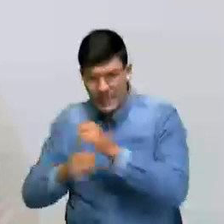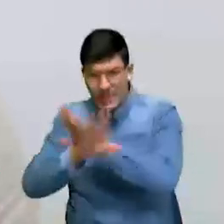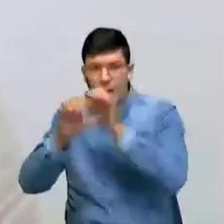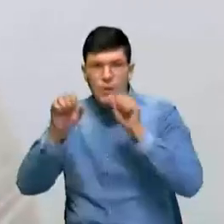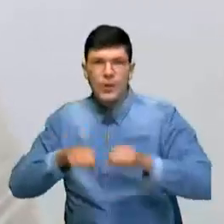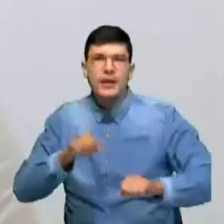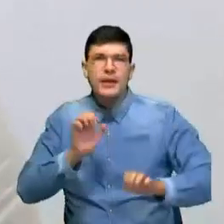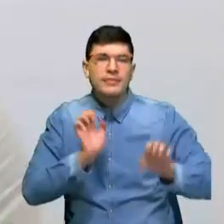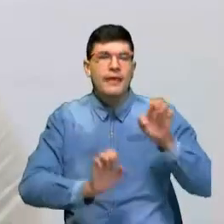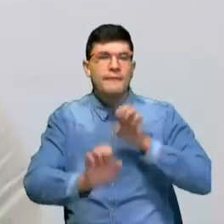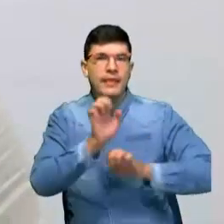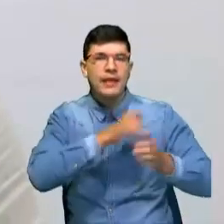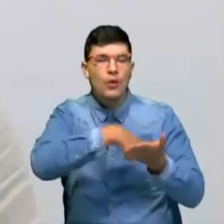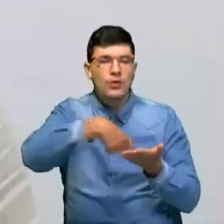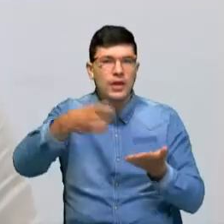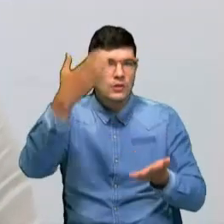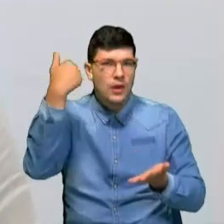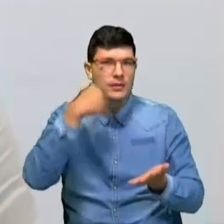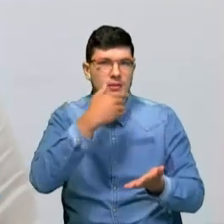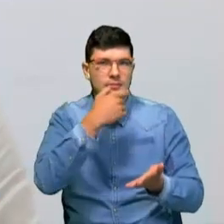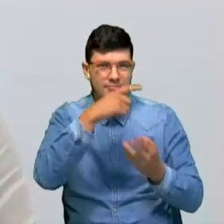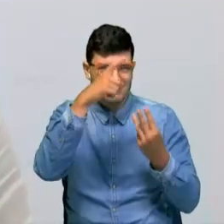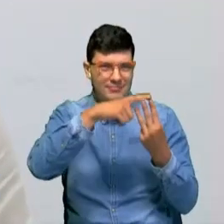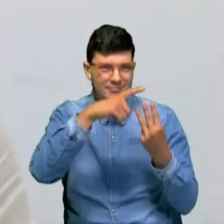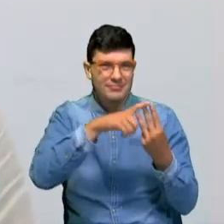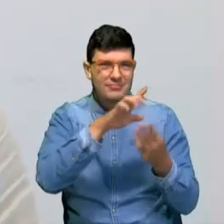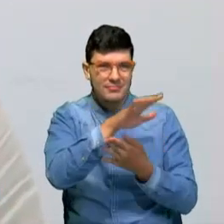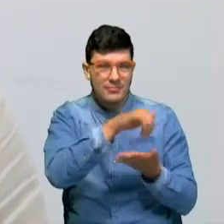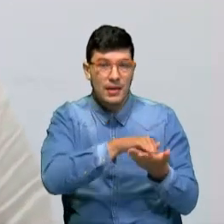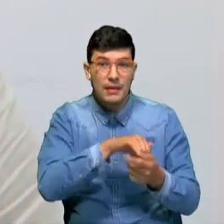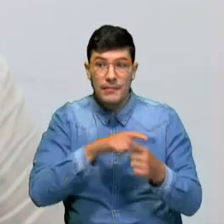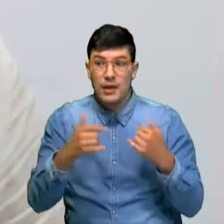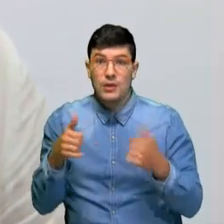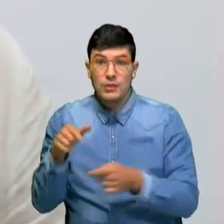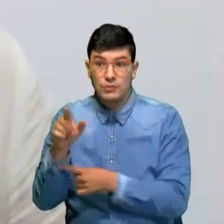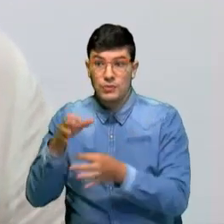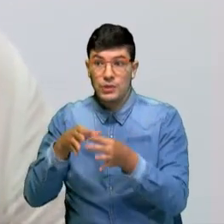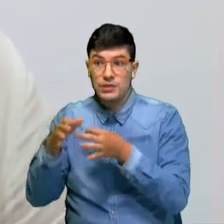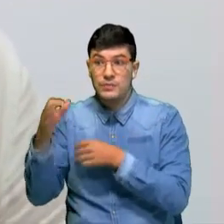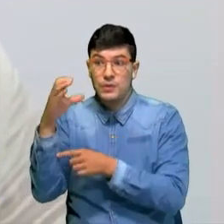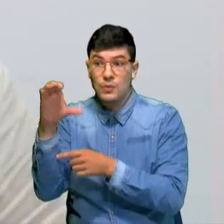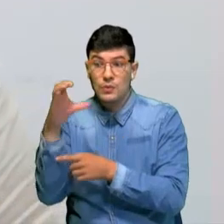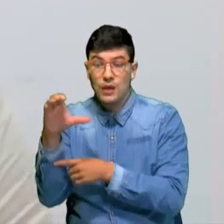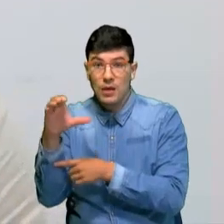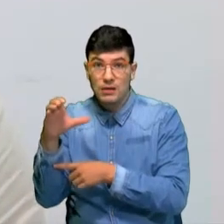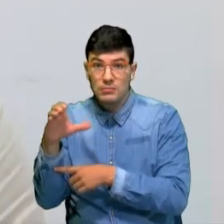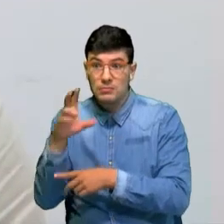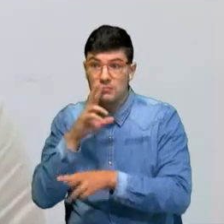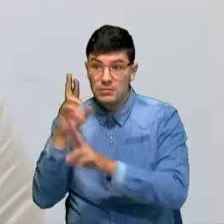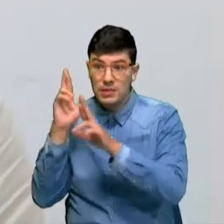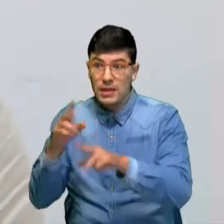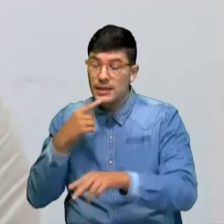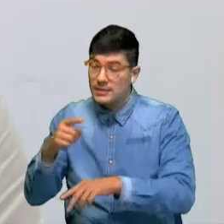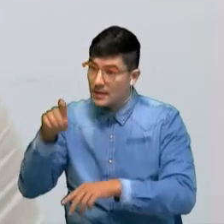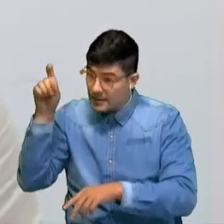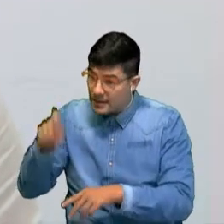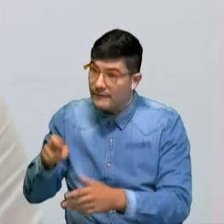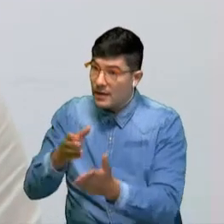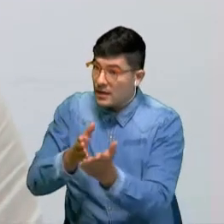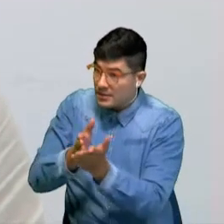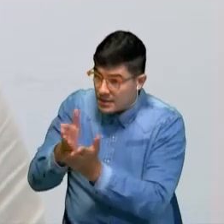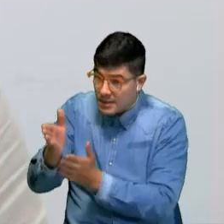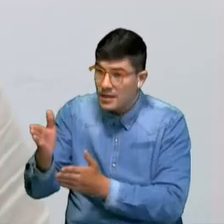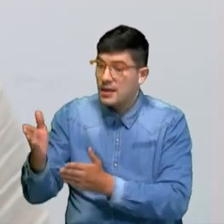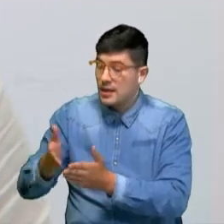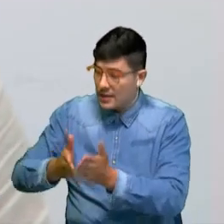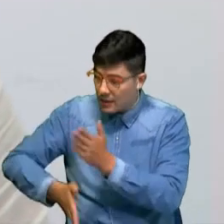tránsito. Sin embargo, en el mismo fallo, le impone la obligación al municipio de San José de Cúcuta de que mantenga todos los